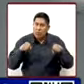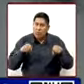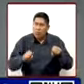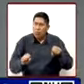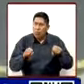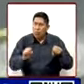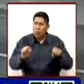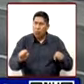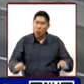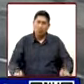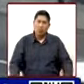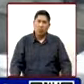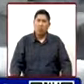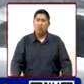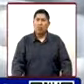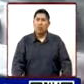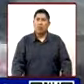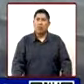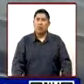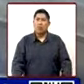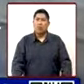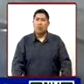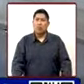el motorizado.